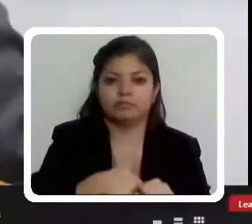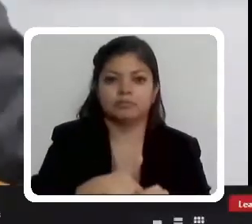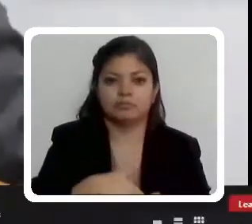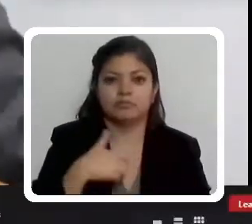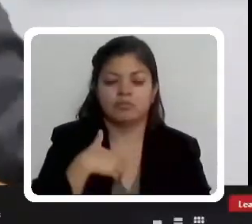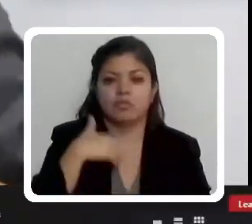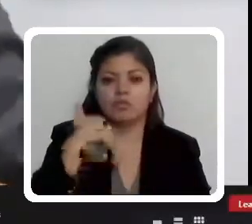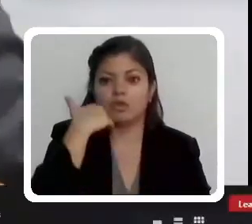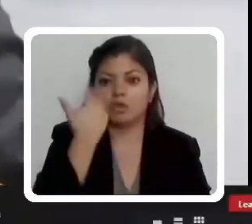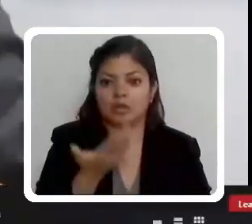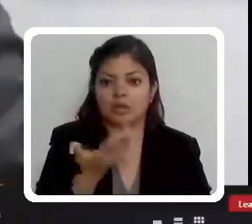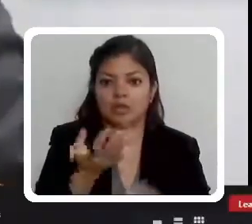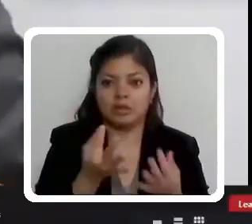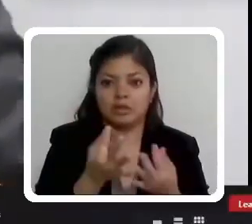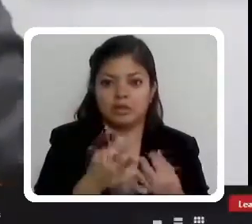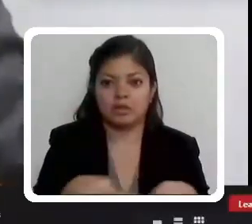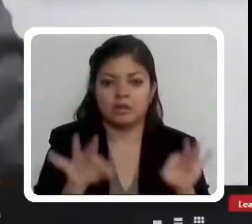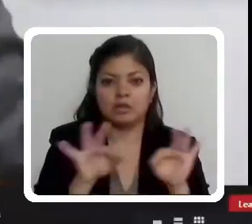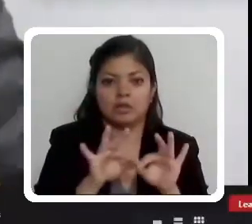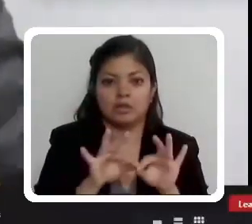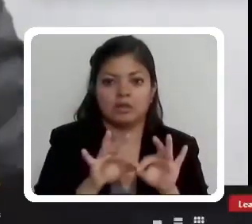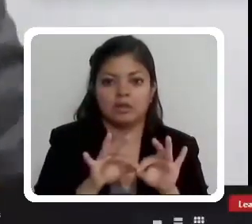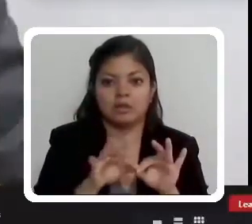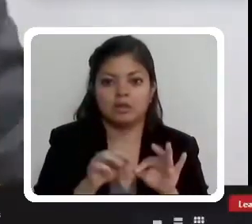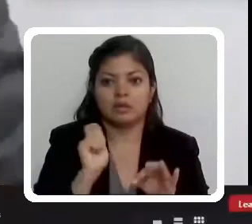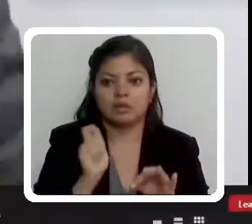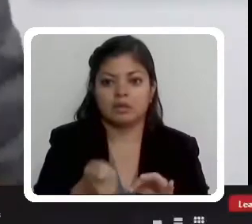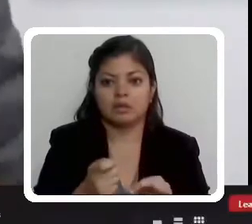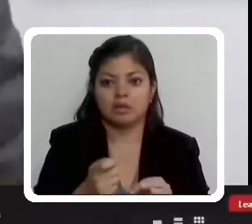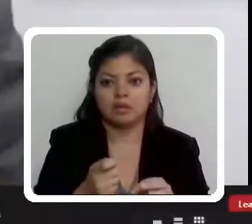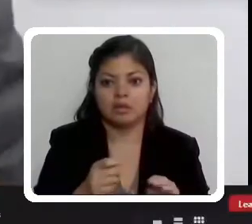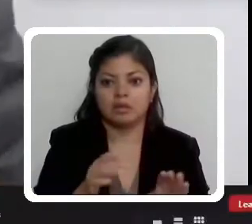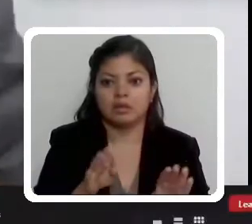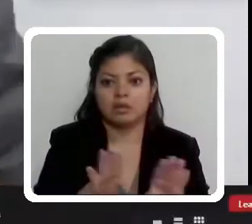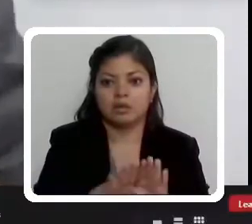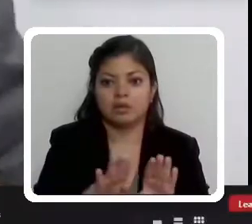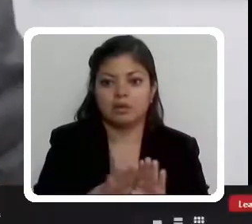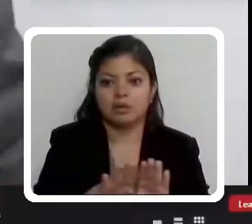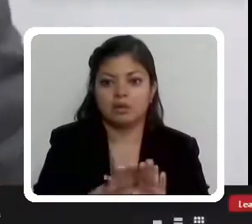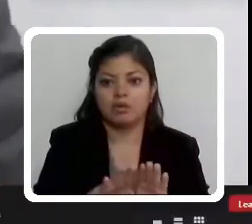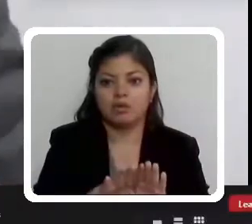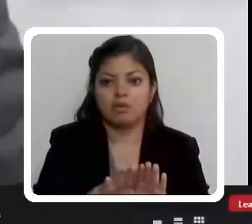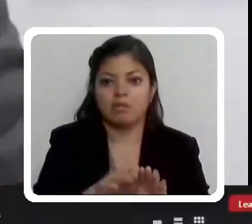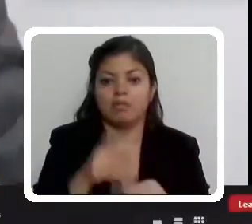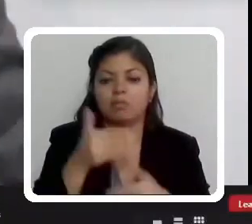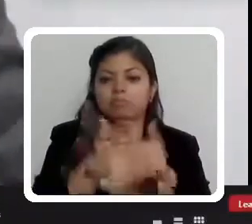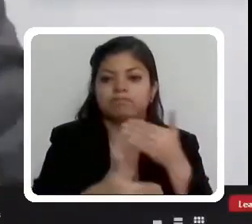remarcar, es la industria petrolera lo que fue nacionalizado.